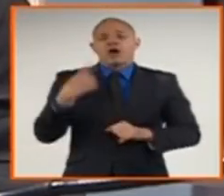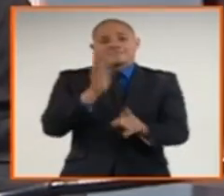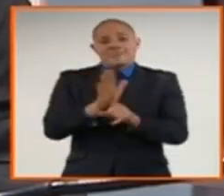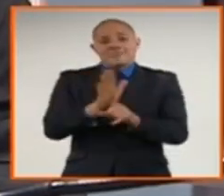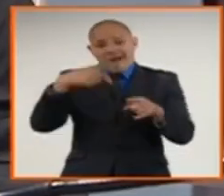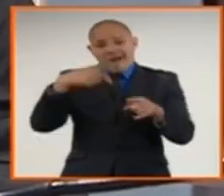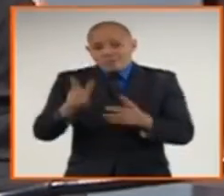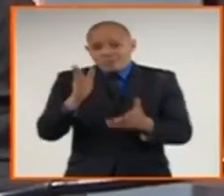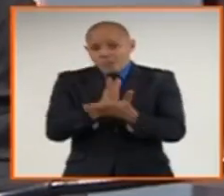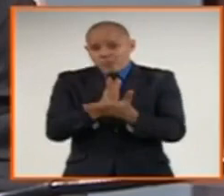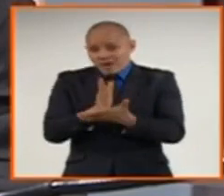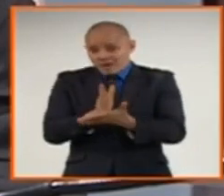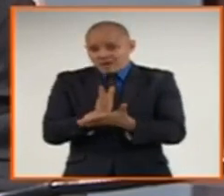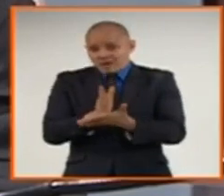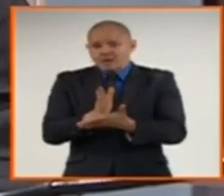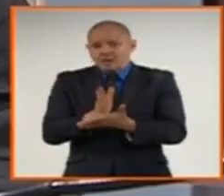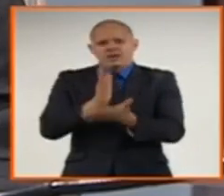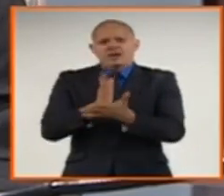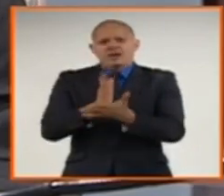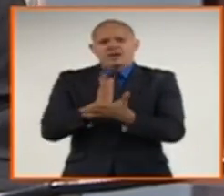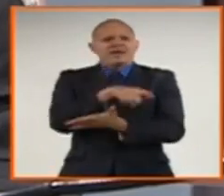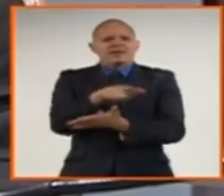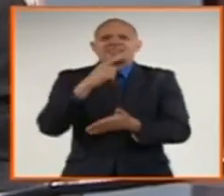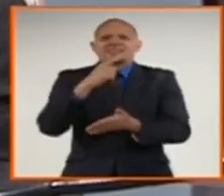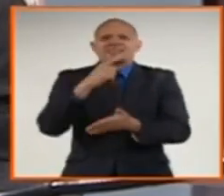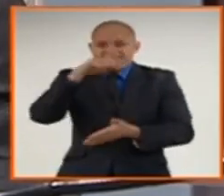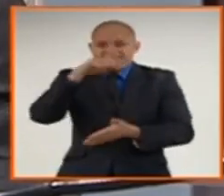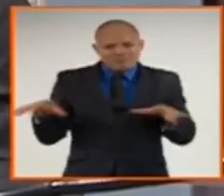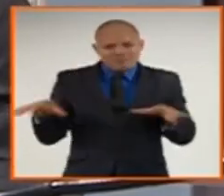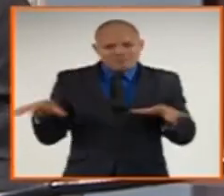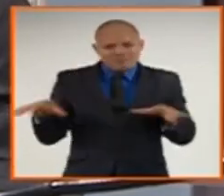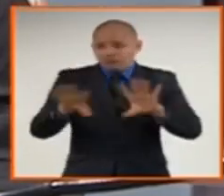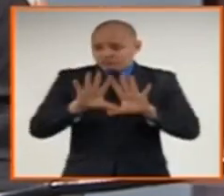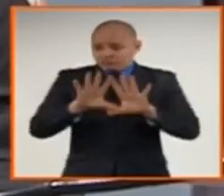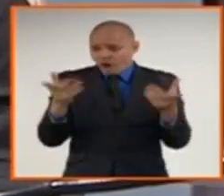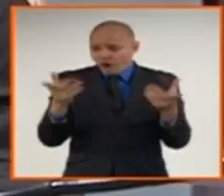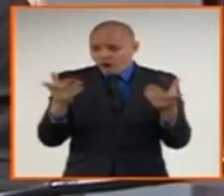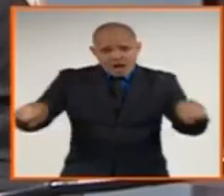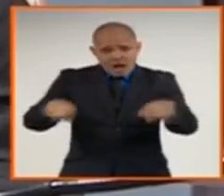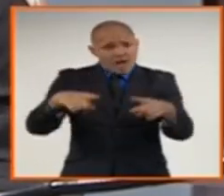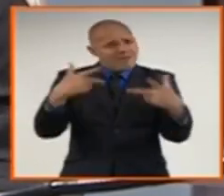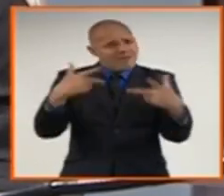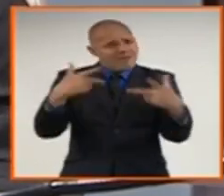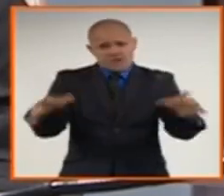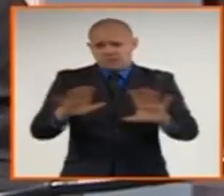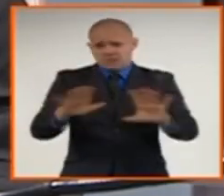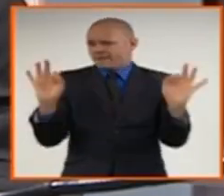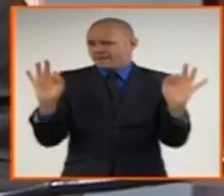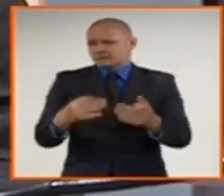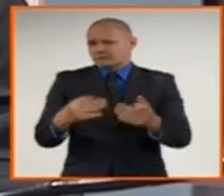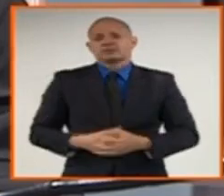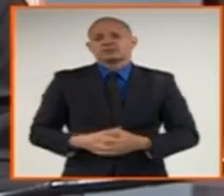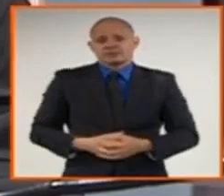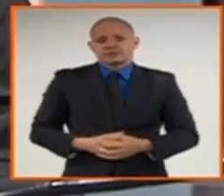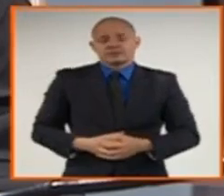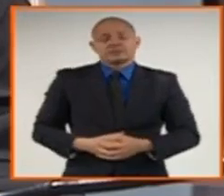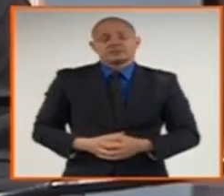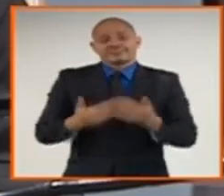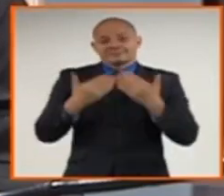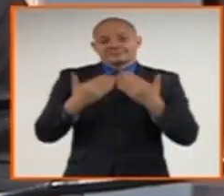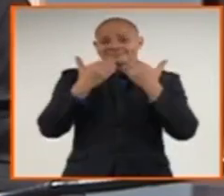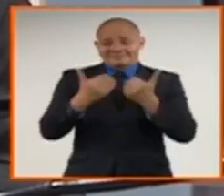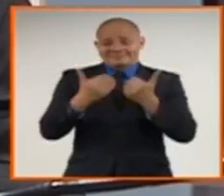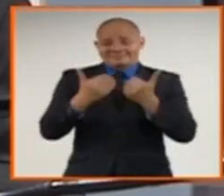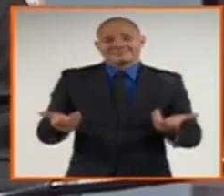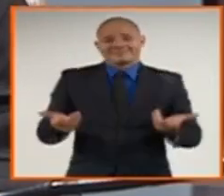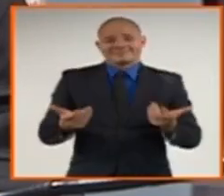niños vacunados. O sea, la fiesta de inicio de nuestro curso escolar fue con todos los niños vacunados, lo cual realmente,